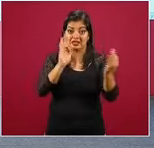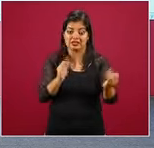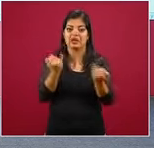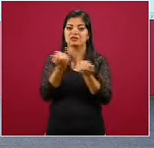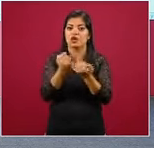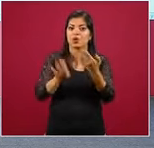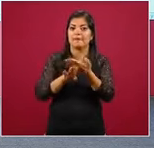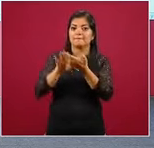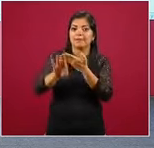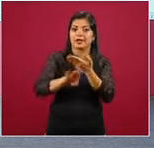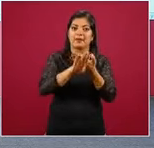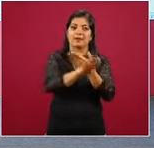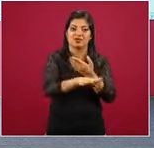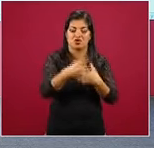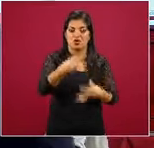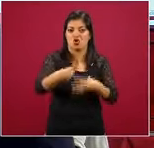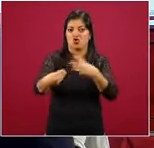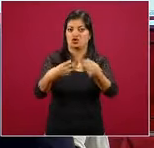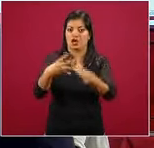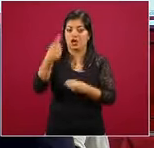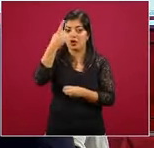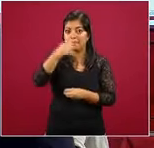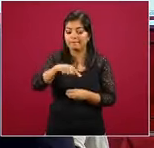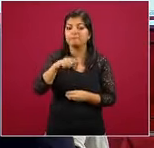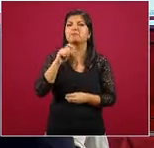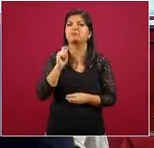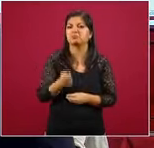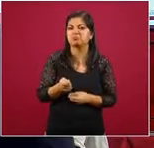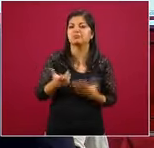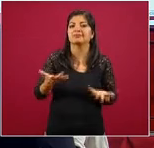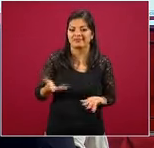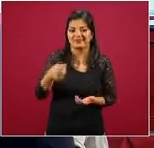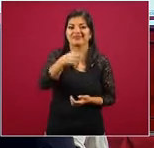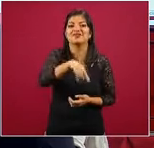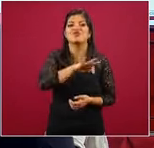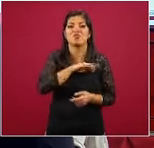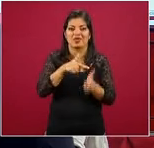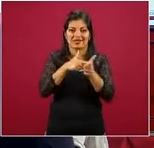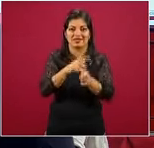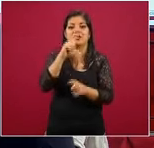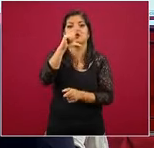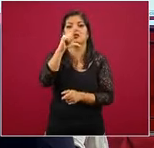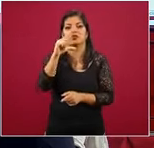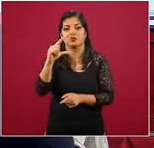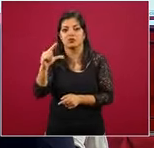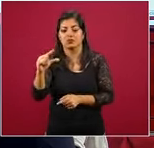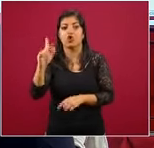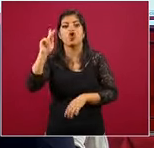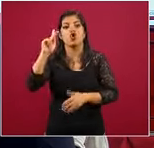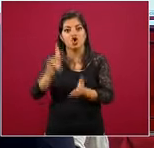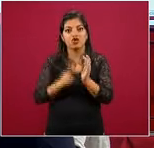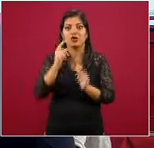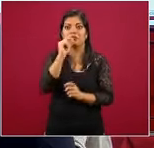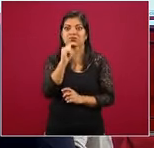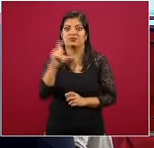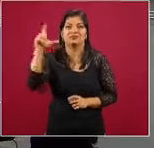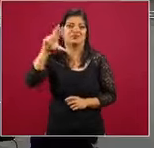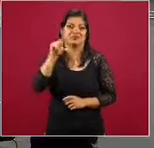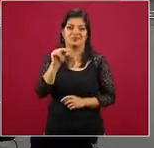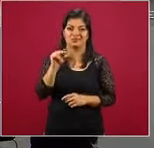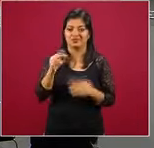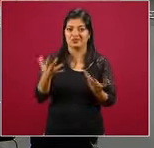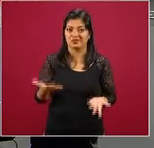prevención de contagios para que entonces este descenso pueda continuar y no tengamos un nuevo incremento o una